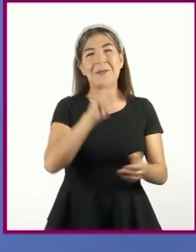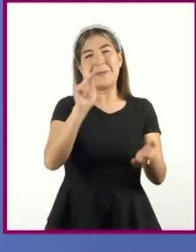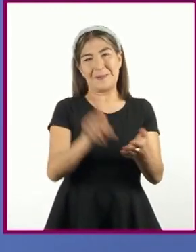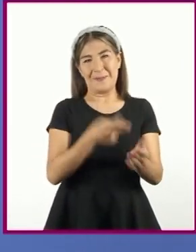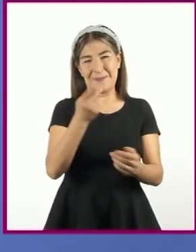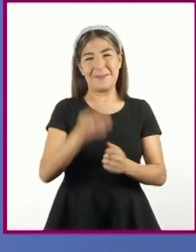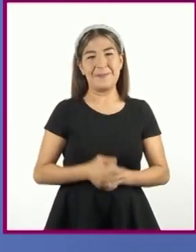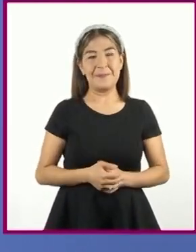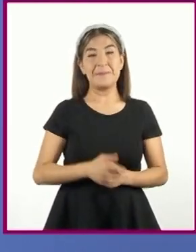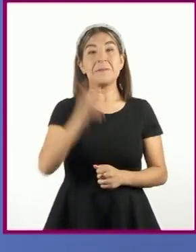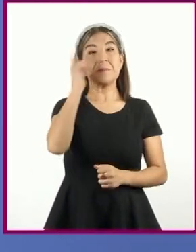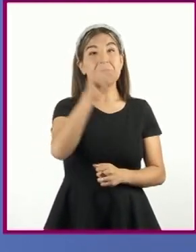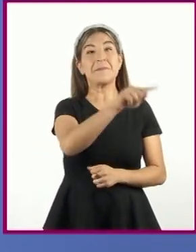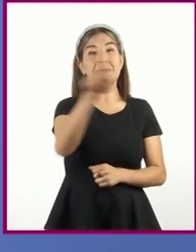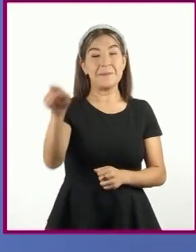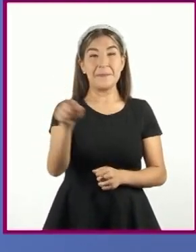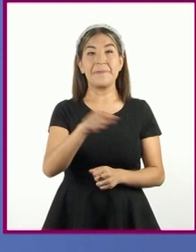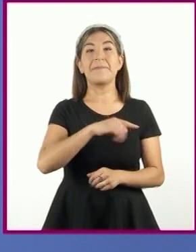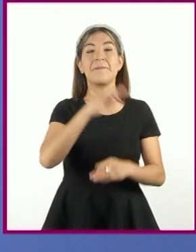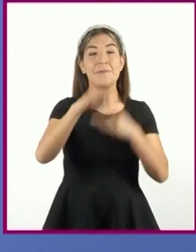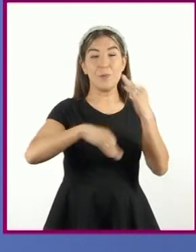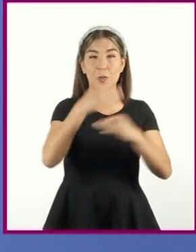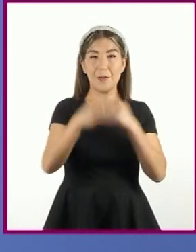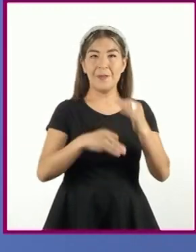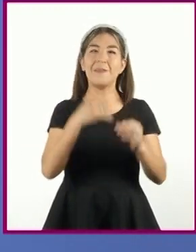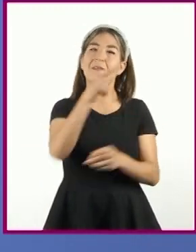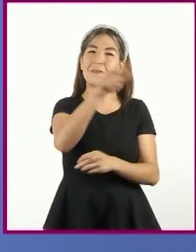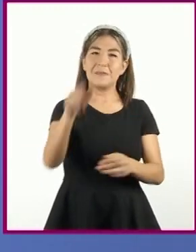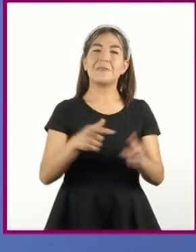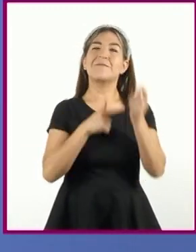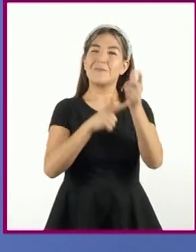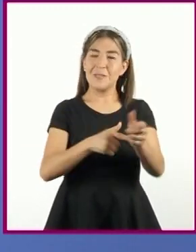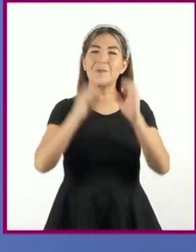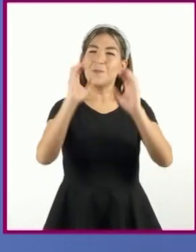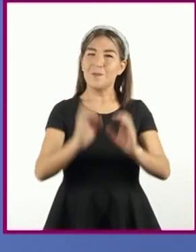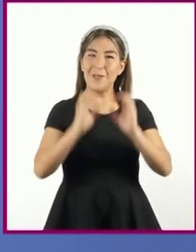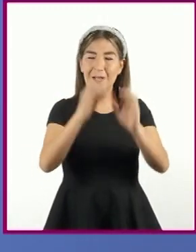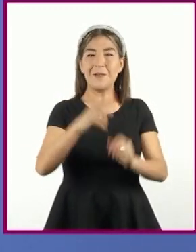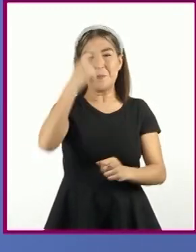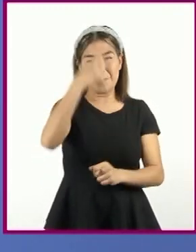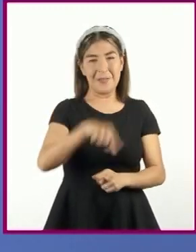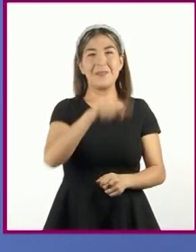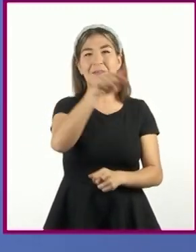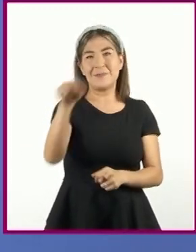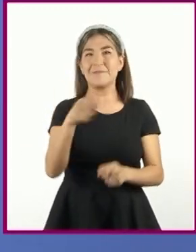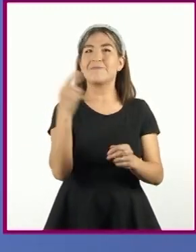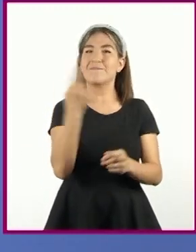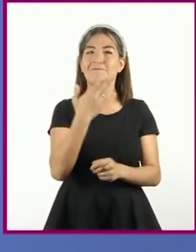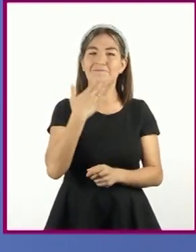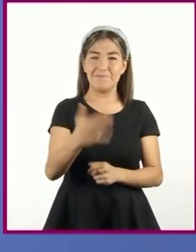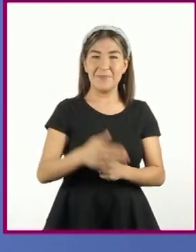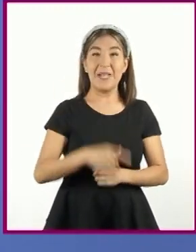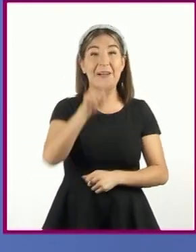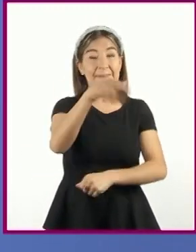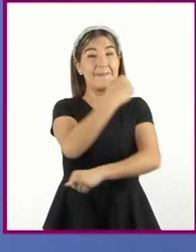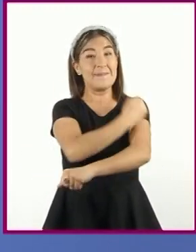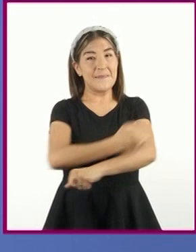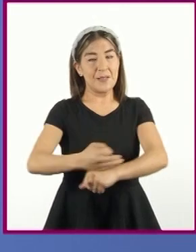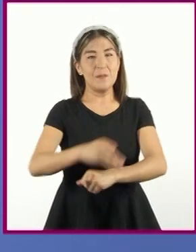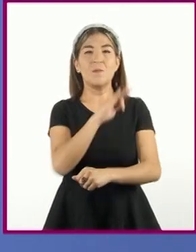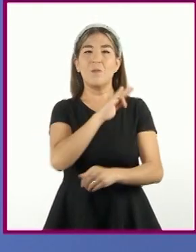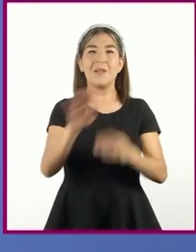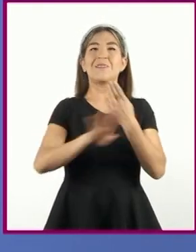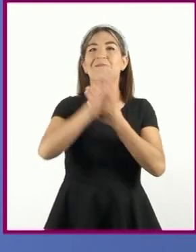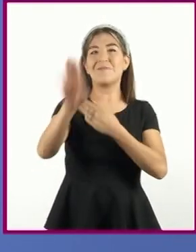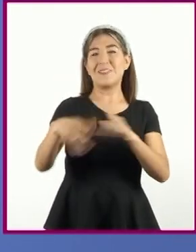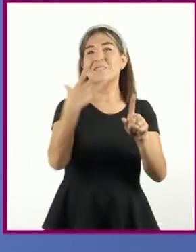más. Esperamos que todas y todos estén tomando las medidas sanitarias necesarias para que sus familias puedan